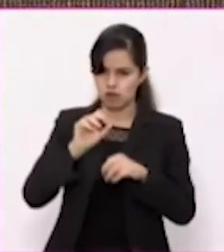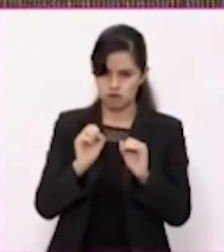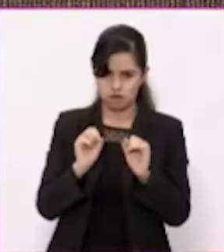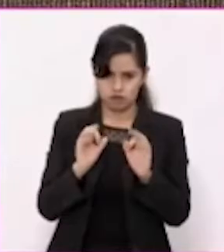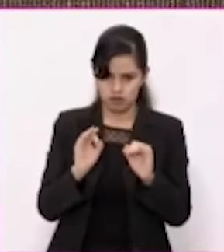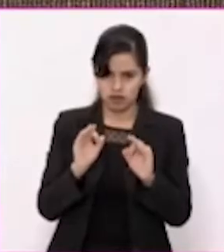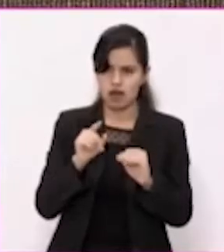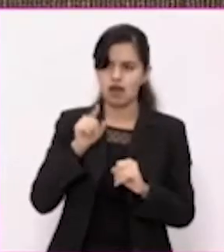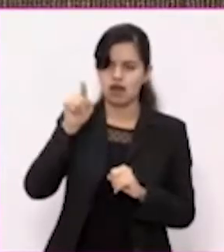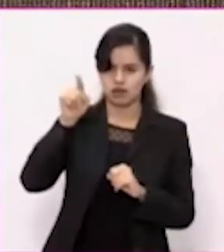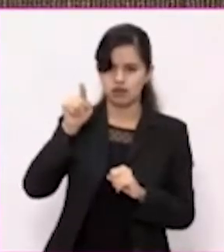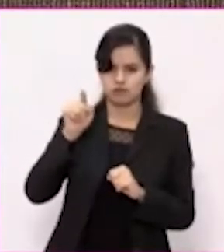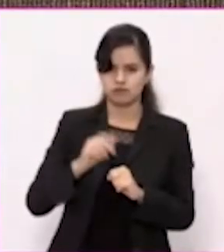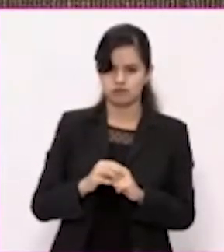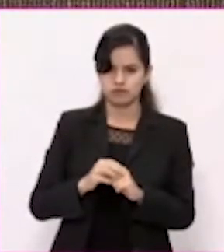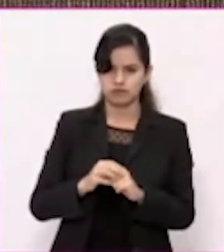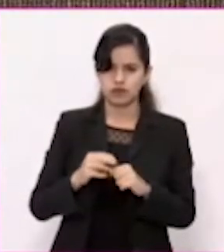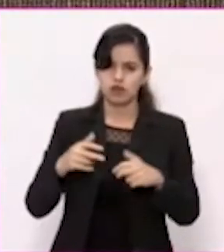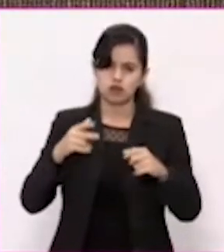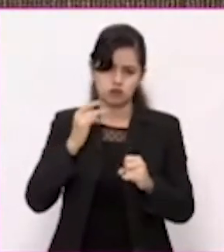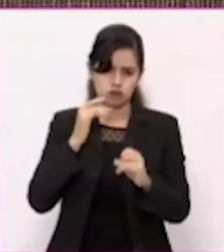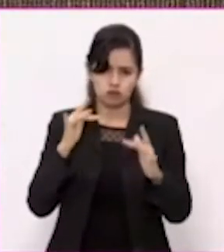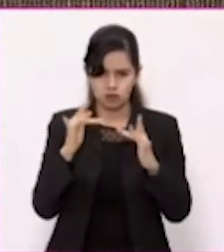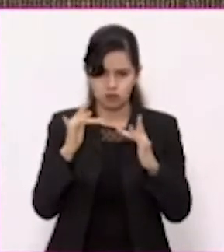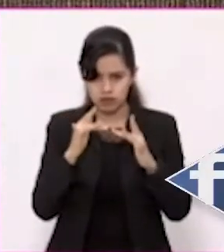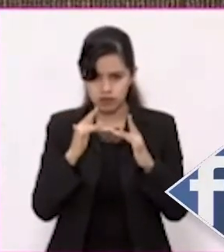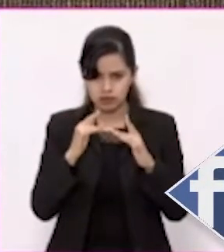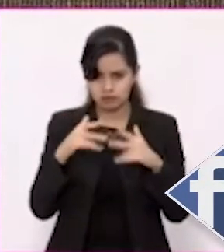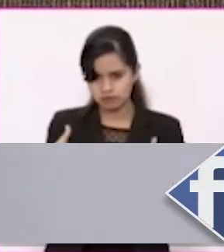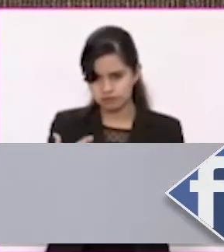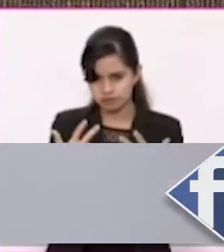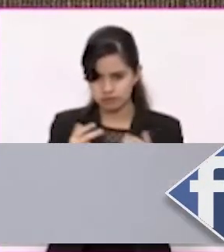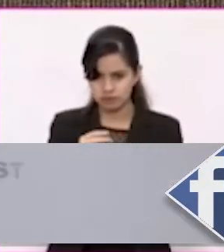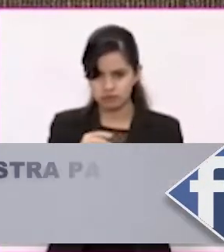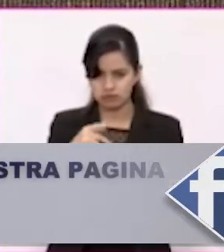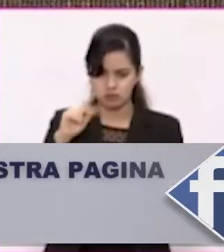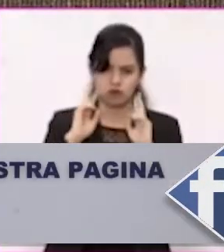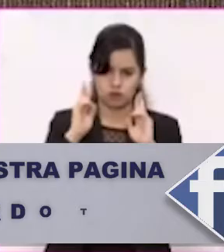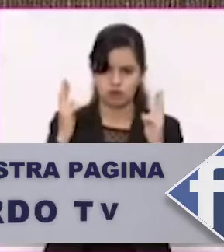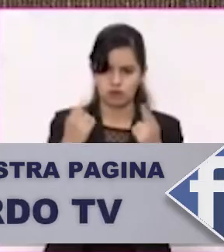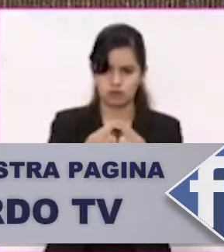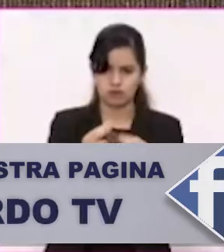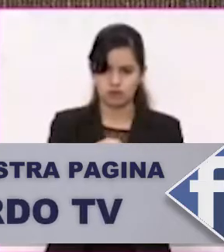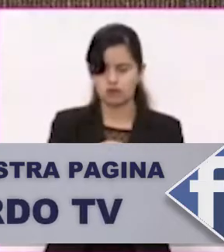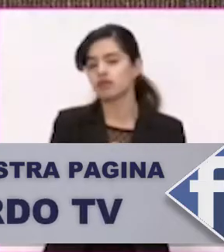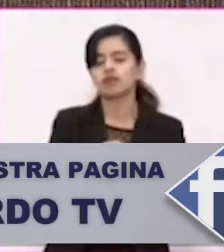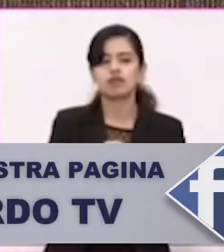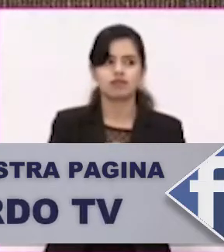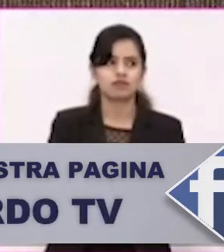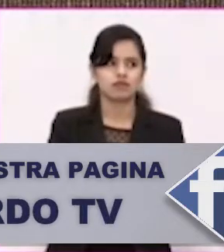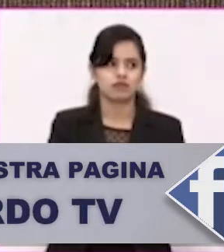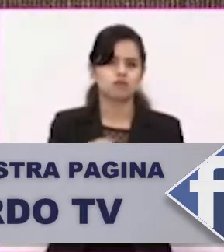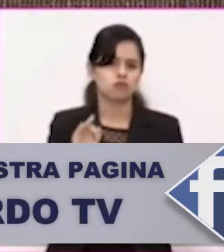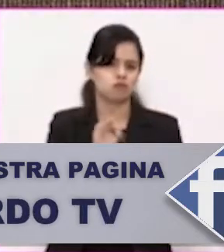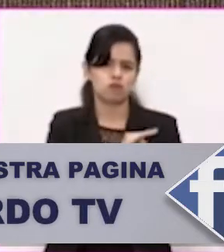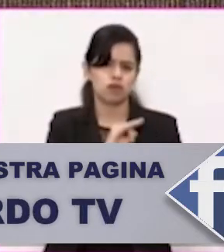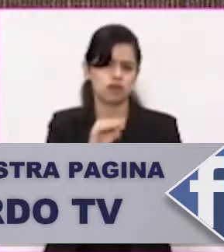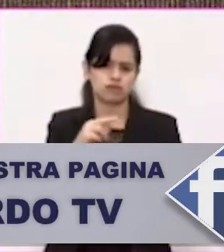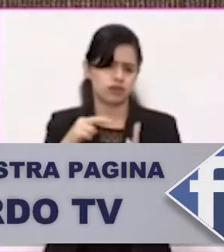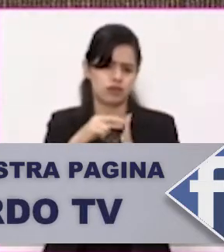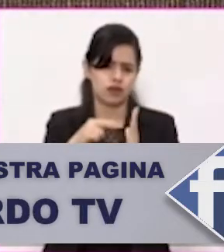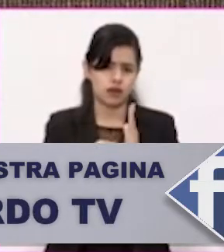a tener una, a conectarse en la sesión y entonces poder cumplir con las